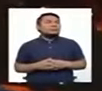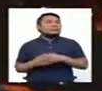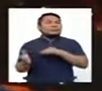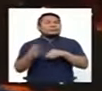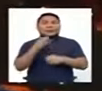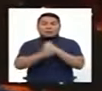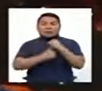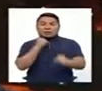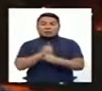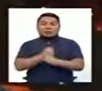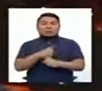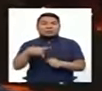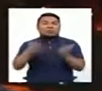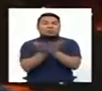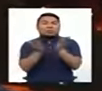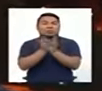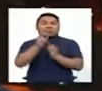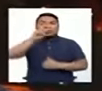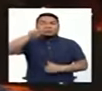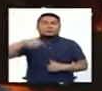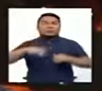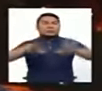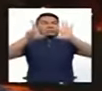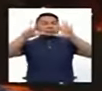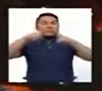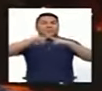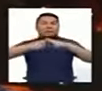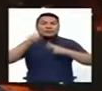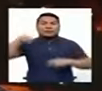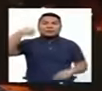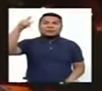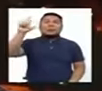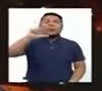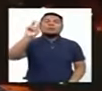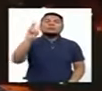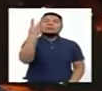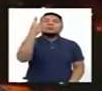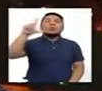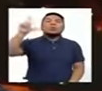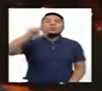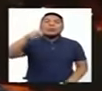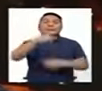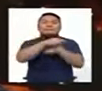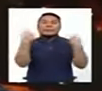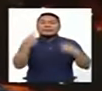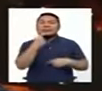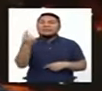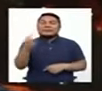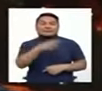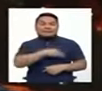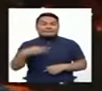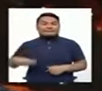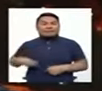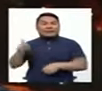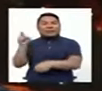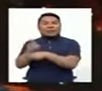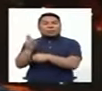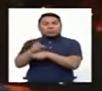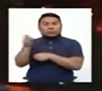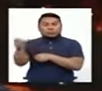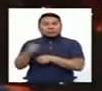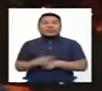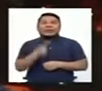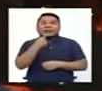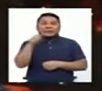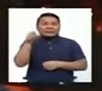Y el año escolar 2018 iniciará el segundo lunes de marzo, según lo confirmó el ministro de Educación Idel Bexler. El